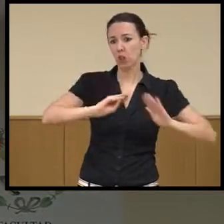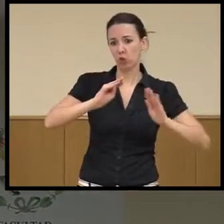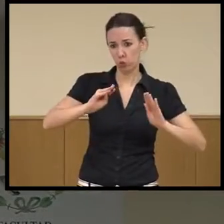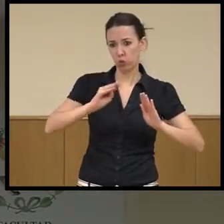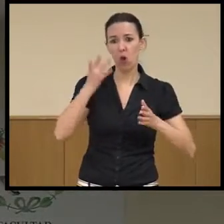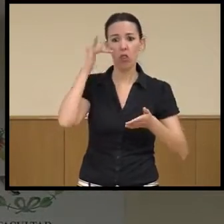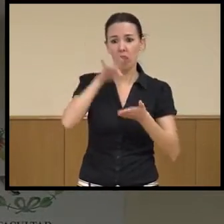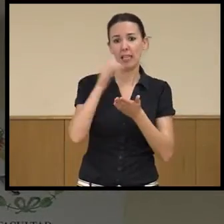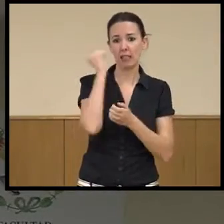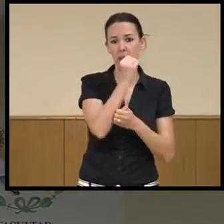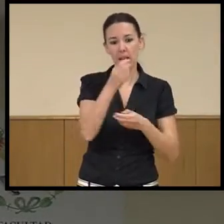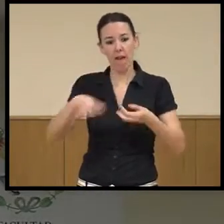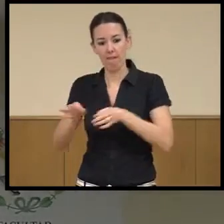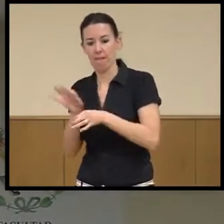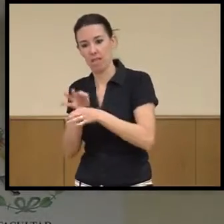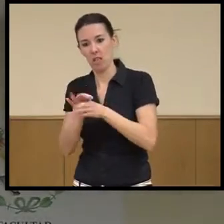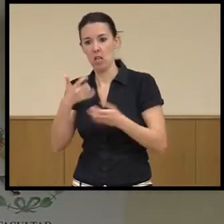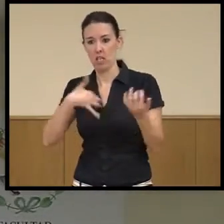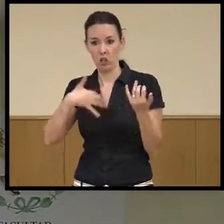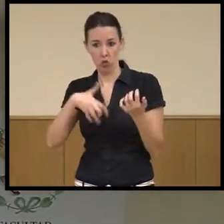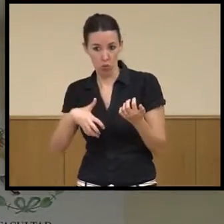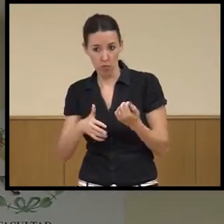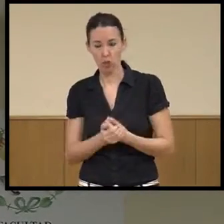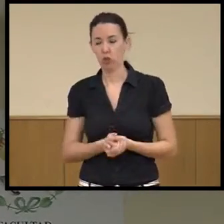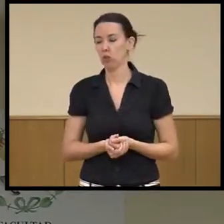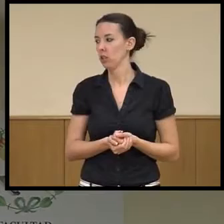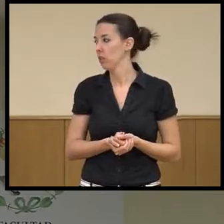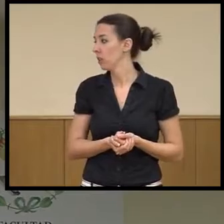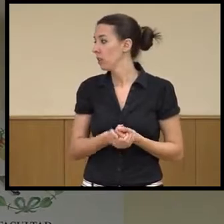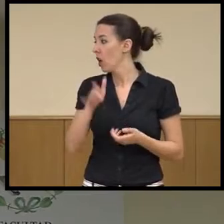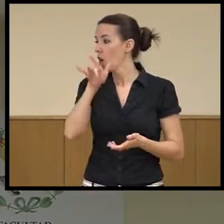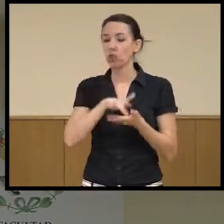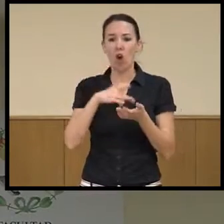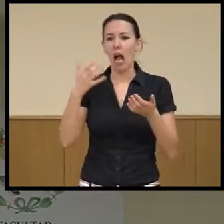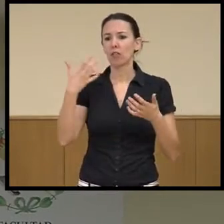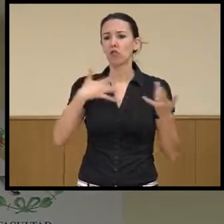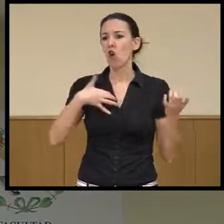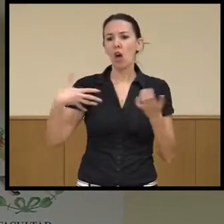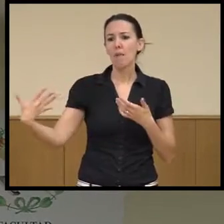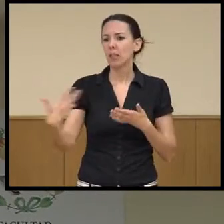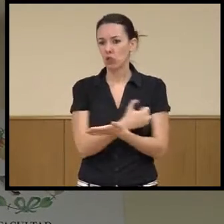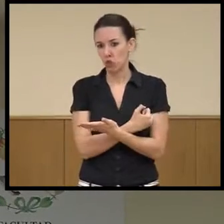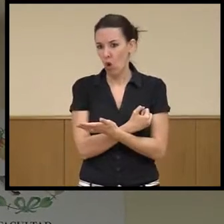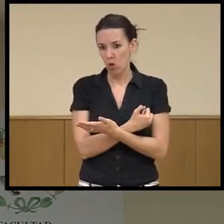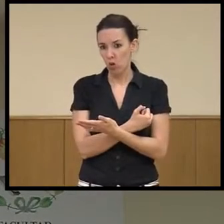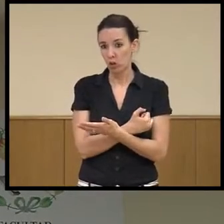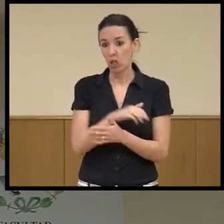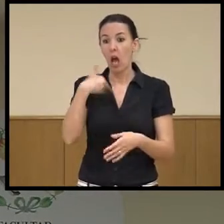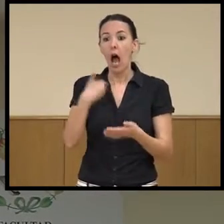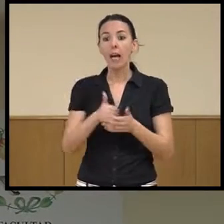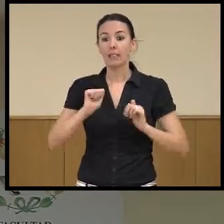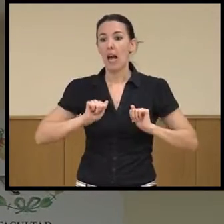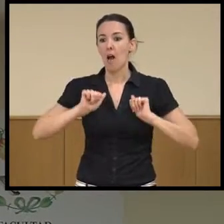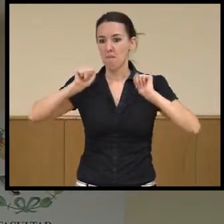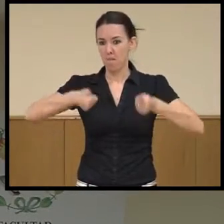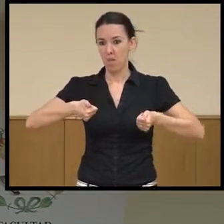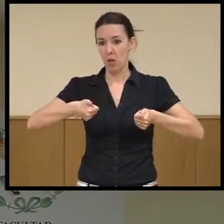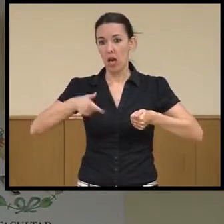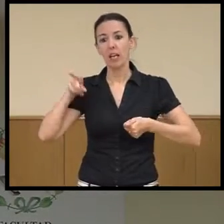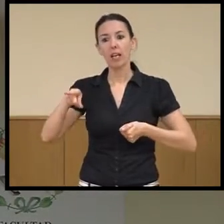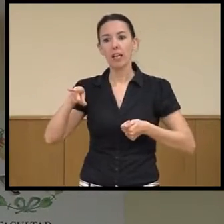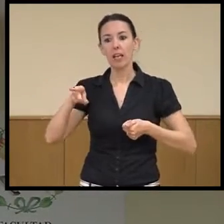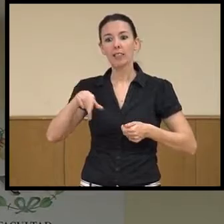Tocaban los más poderosos y tocaban los desposeídos. Llegamos a lo que señalaba el punto de partida. Ese